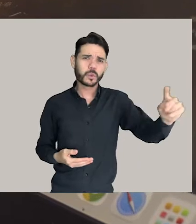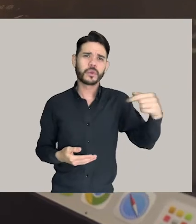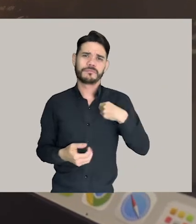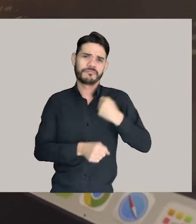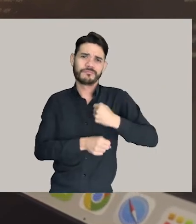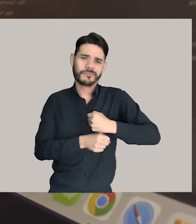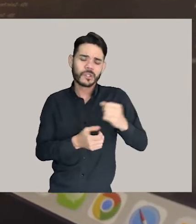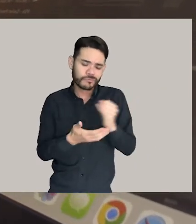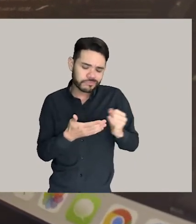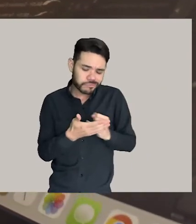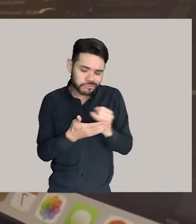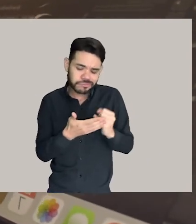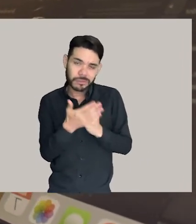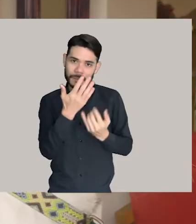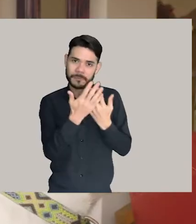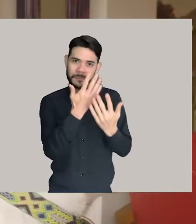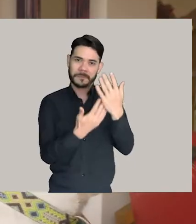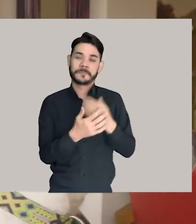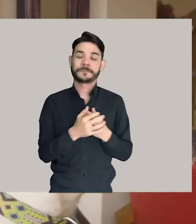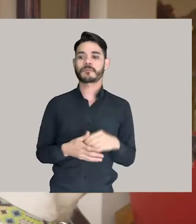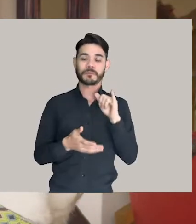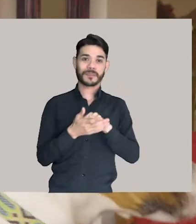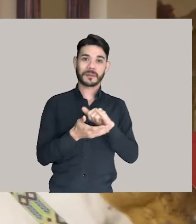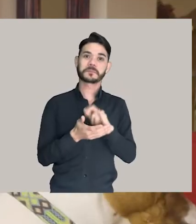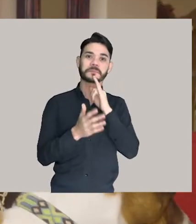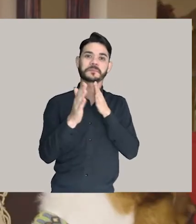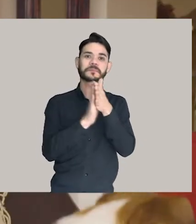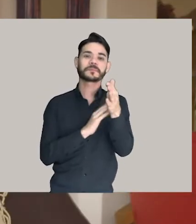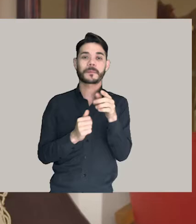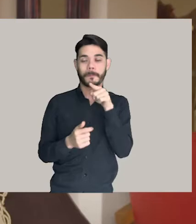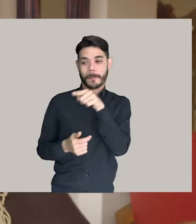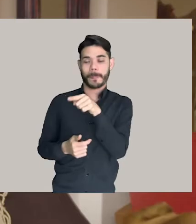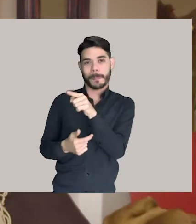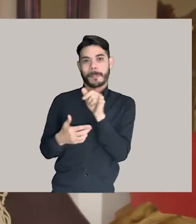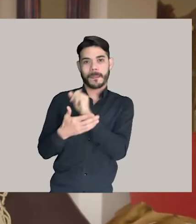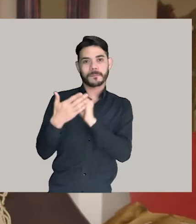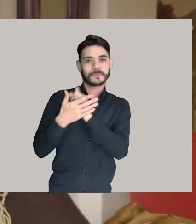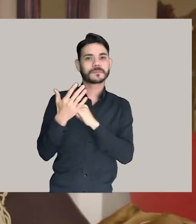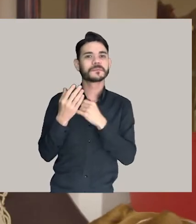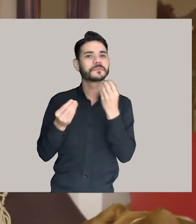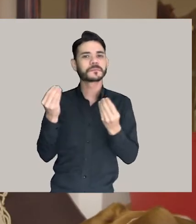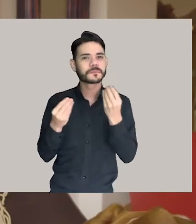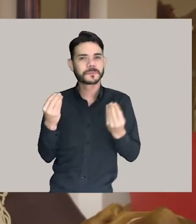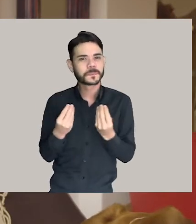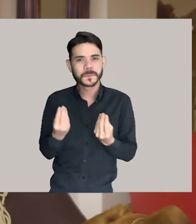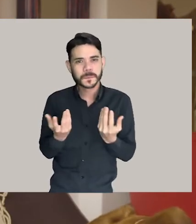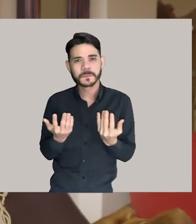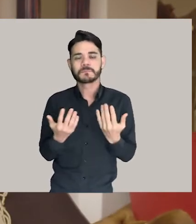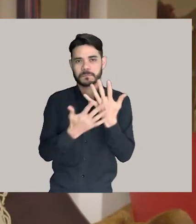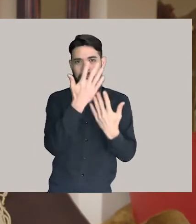yo trabajé las ilustraciones a mano. Yo decía que estas ilustraciones son hechas